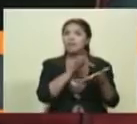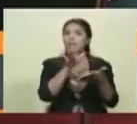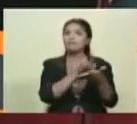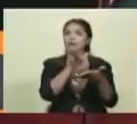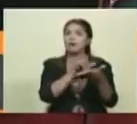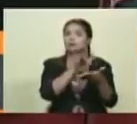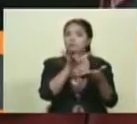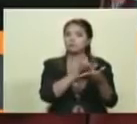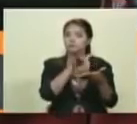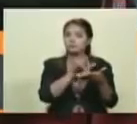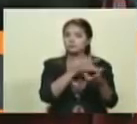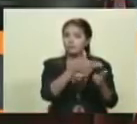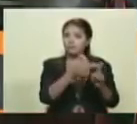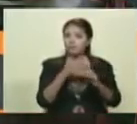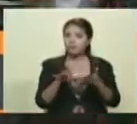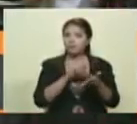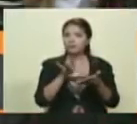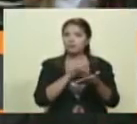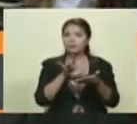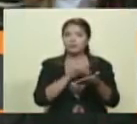mi tablet.